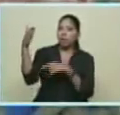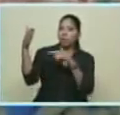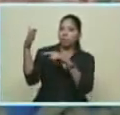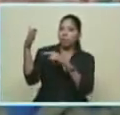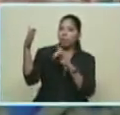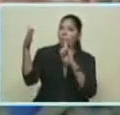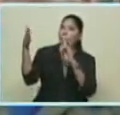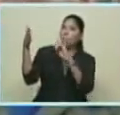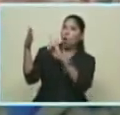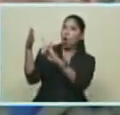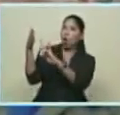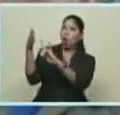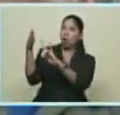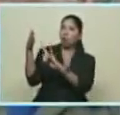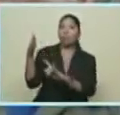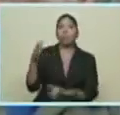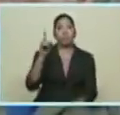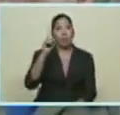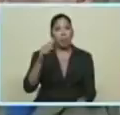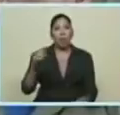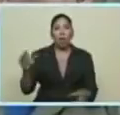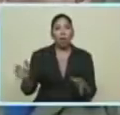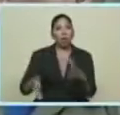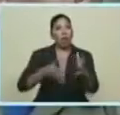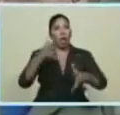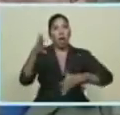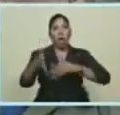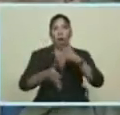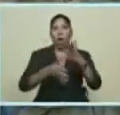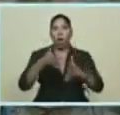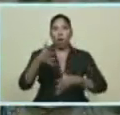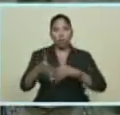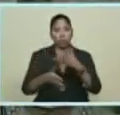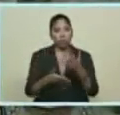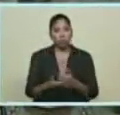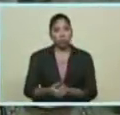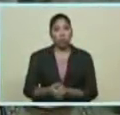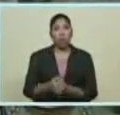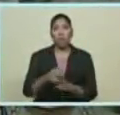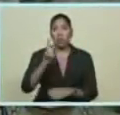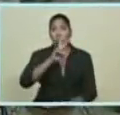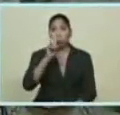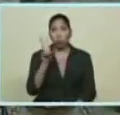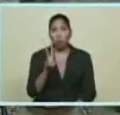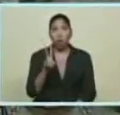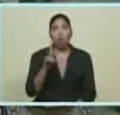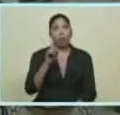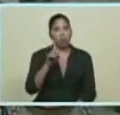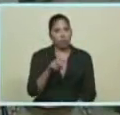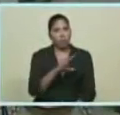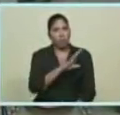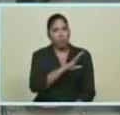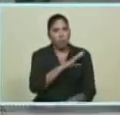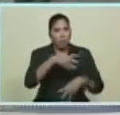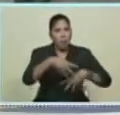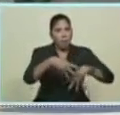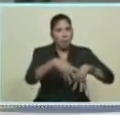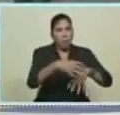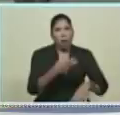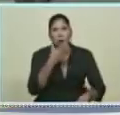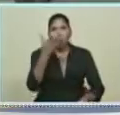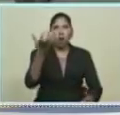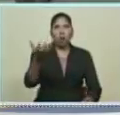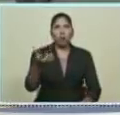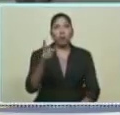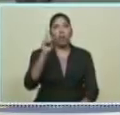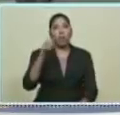al amor por nuestro himno nacional y nuestros himnos de combate y de batalla, al amor por